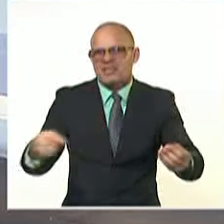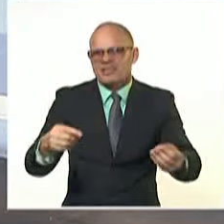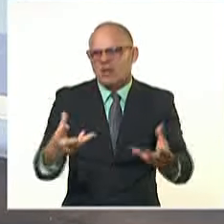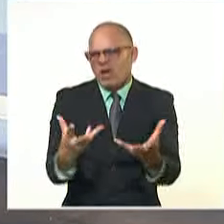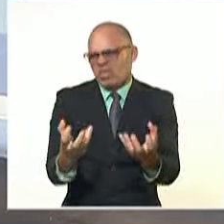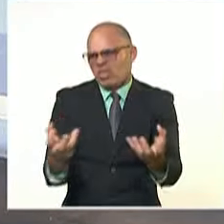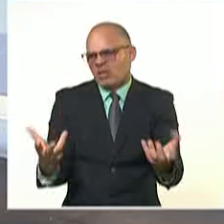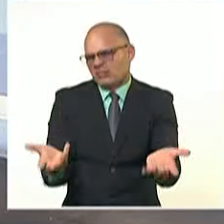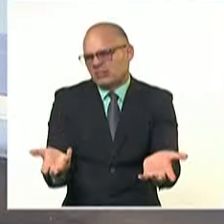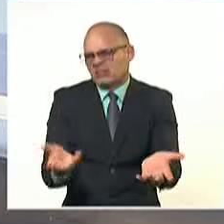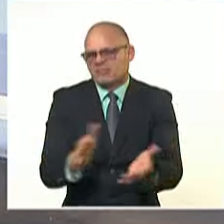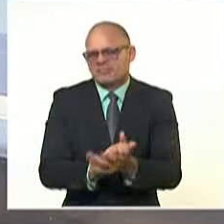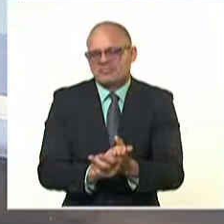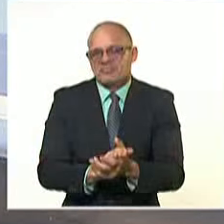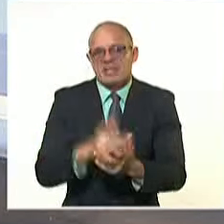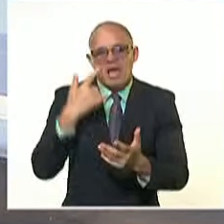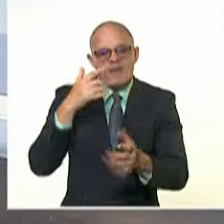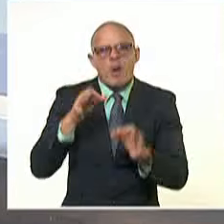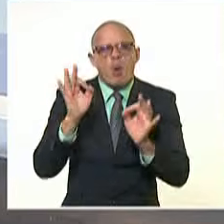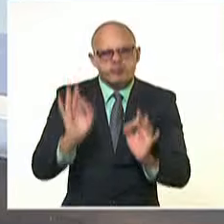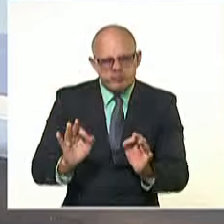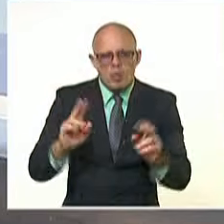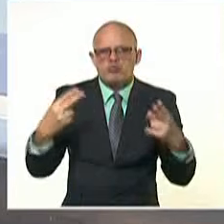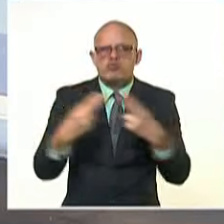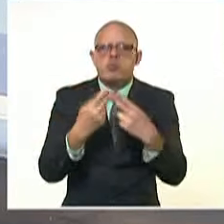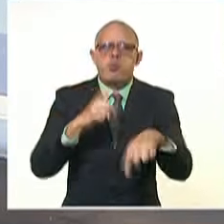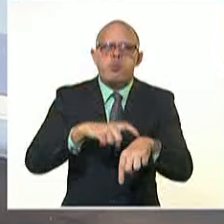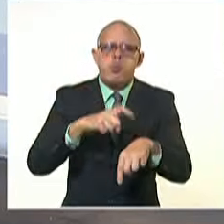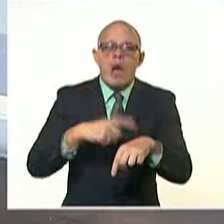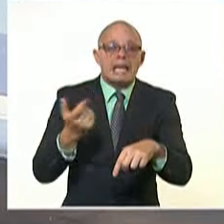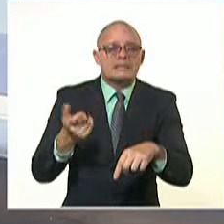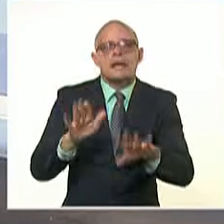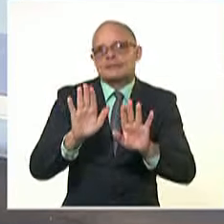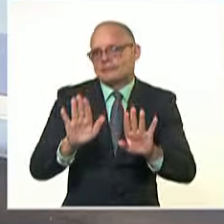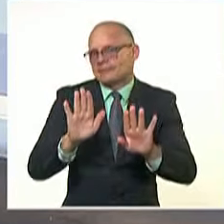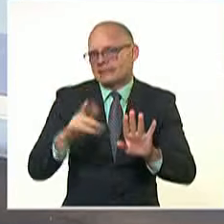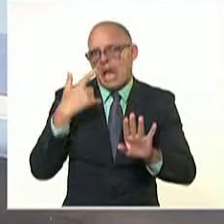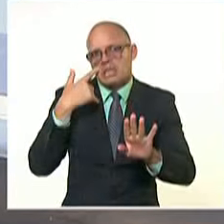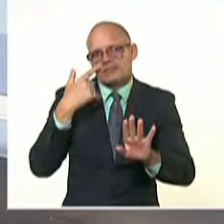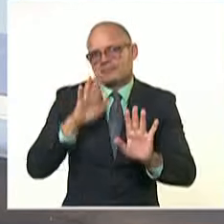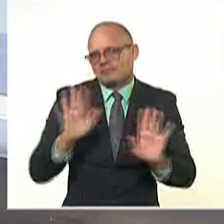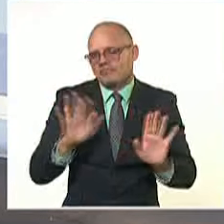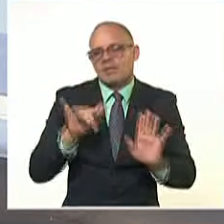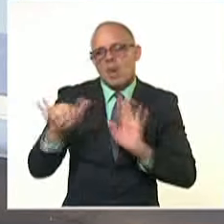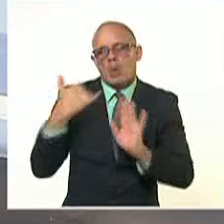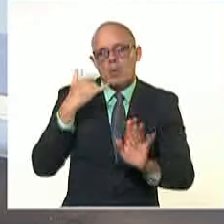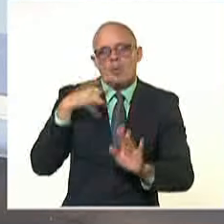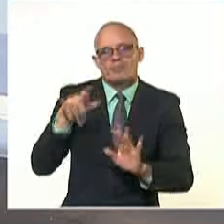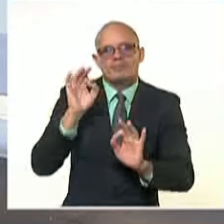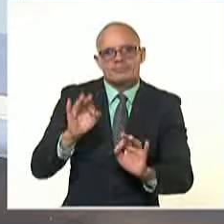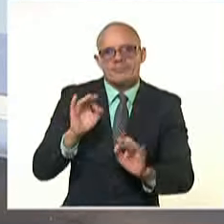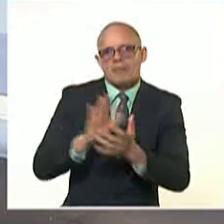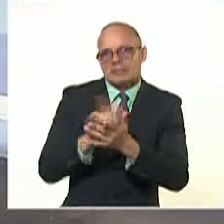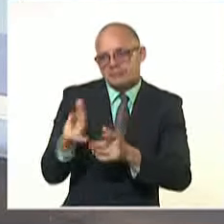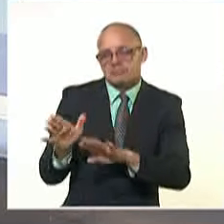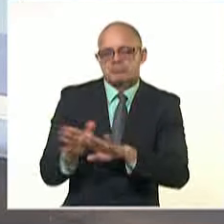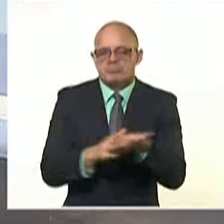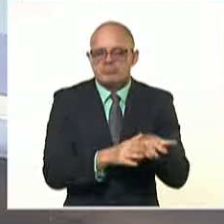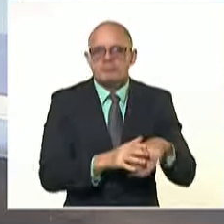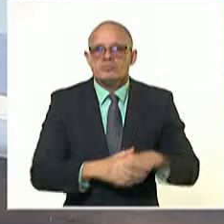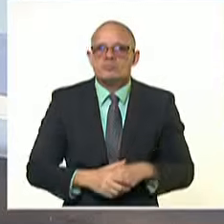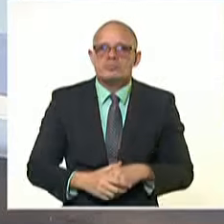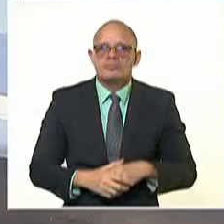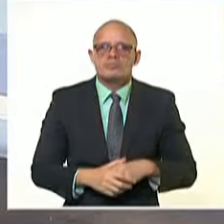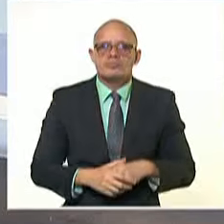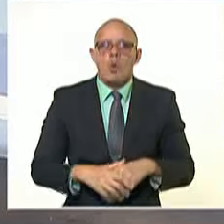no existe un momento oficial para el inicio de este partido. Información que nos facilita el colega Rolly Díaz. Ahora vamos a seguir con más